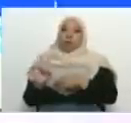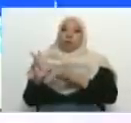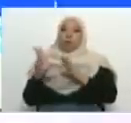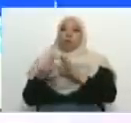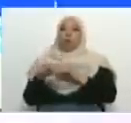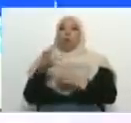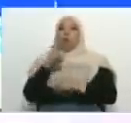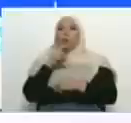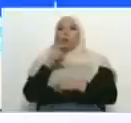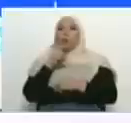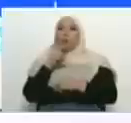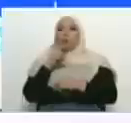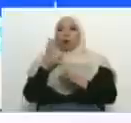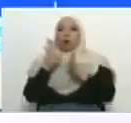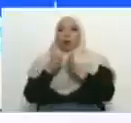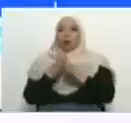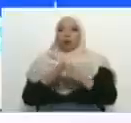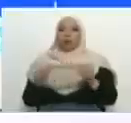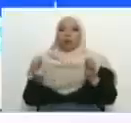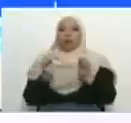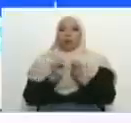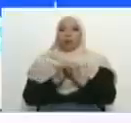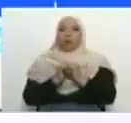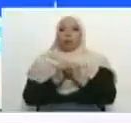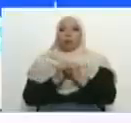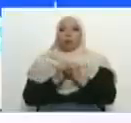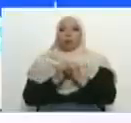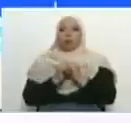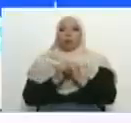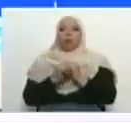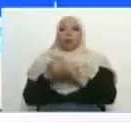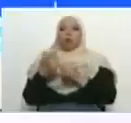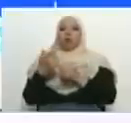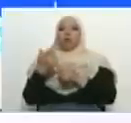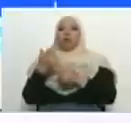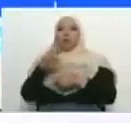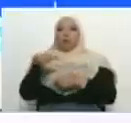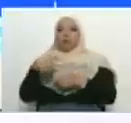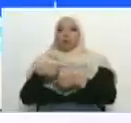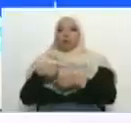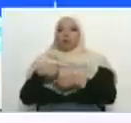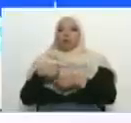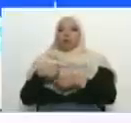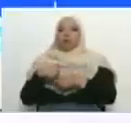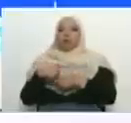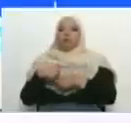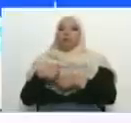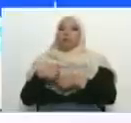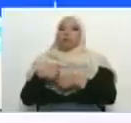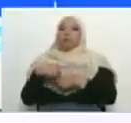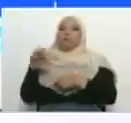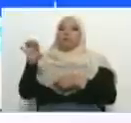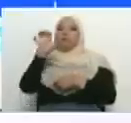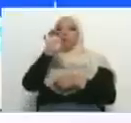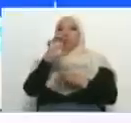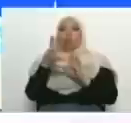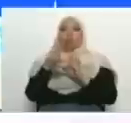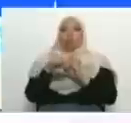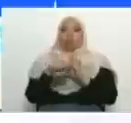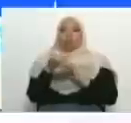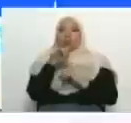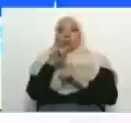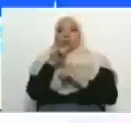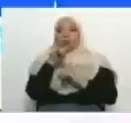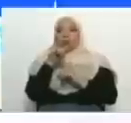el oro que está en Inglaterra, para robarse los recursos líquidos financieros que están en cuentas en el extranjero, para robarse CITGO,